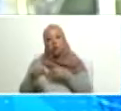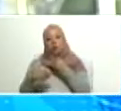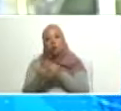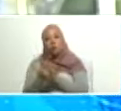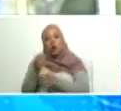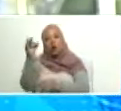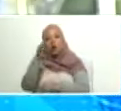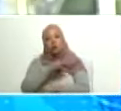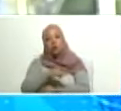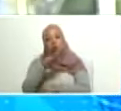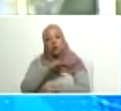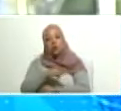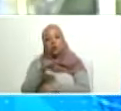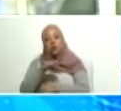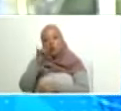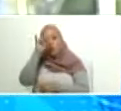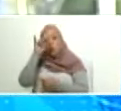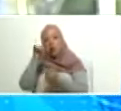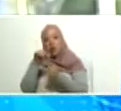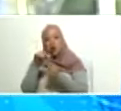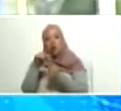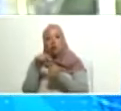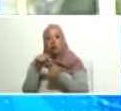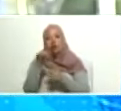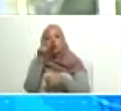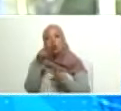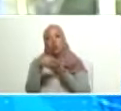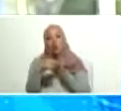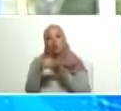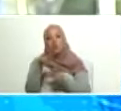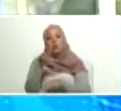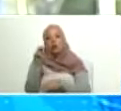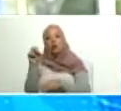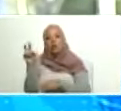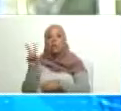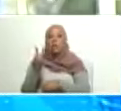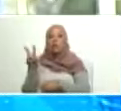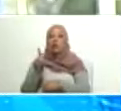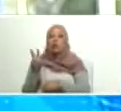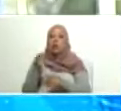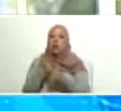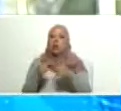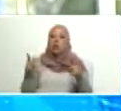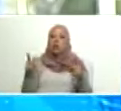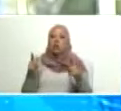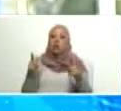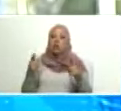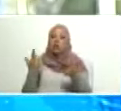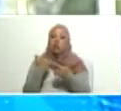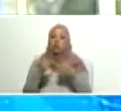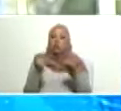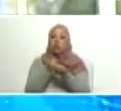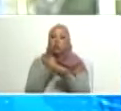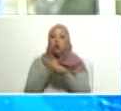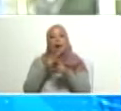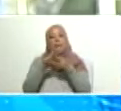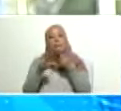socialismo, con una meta: 2030, Venezuela libre, soberana, en